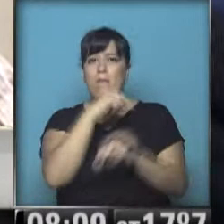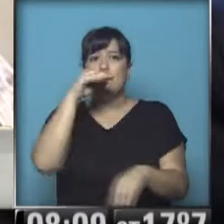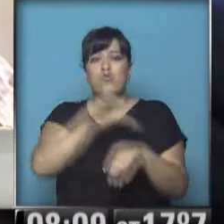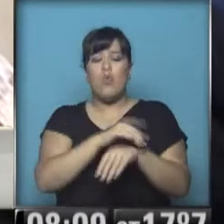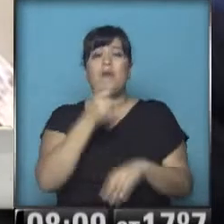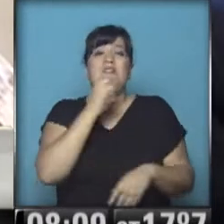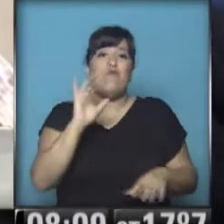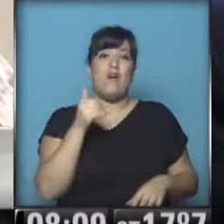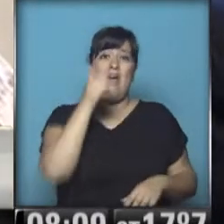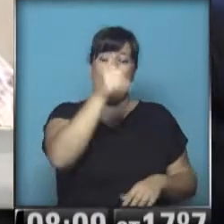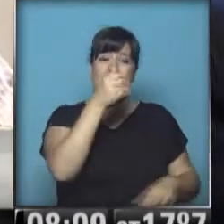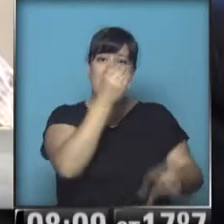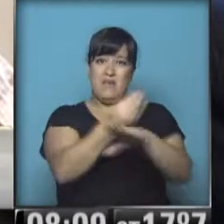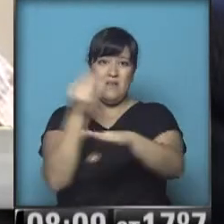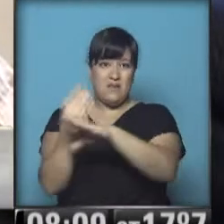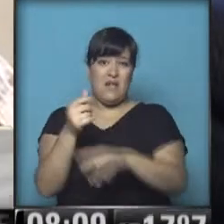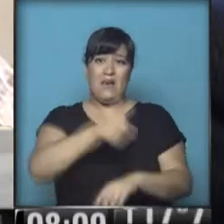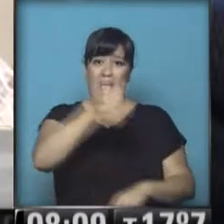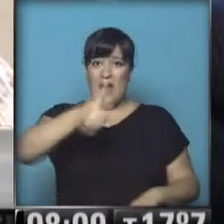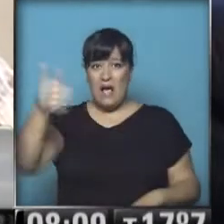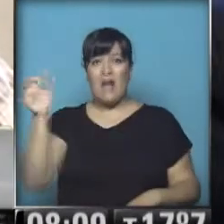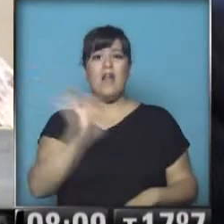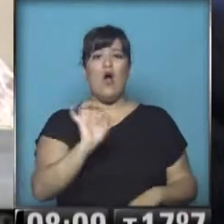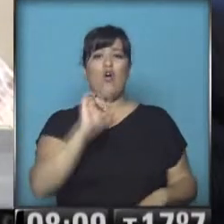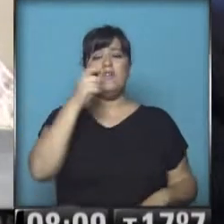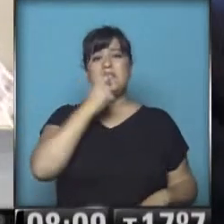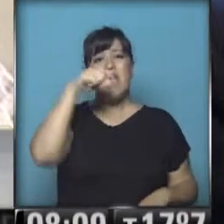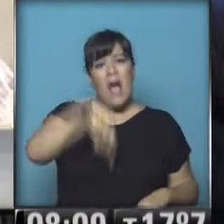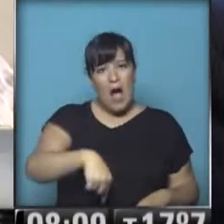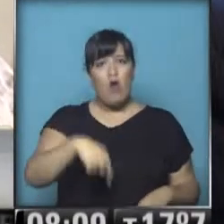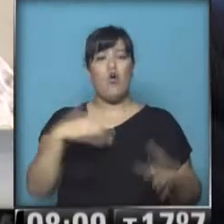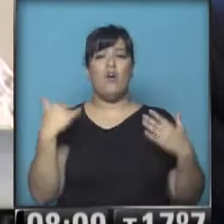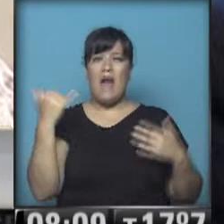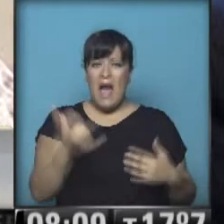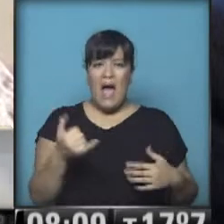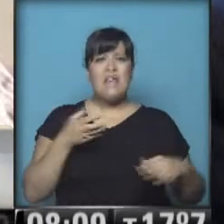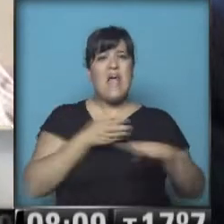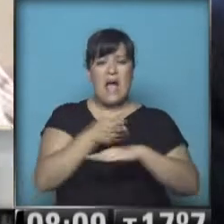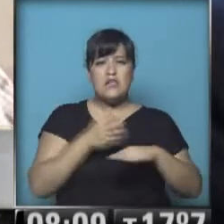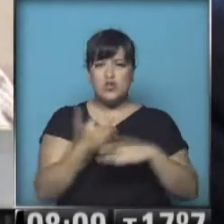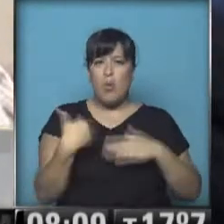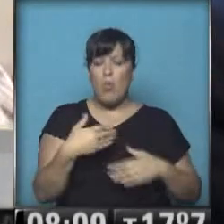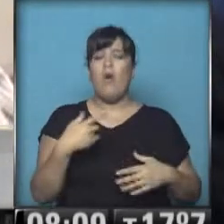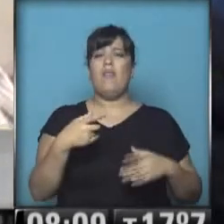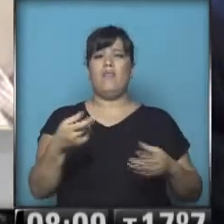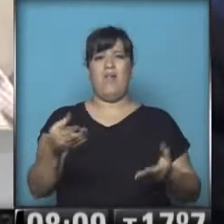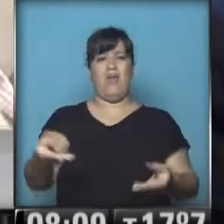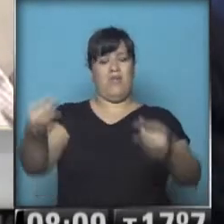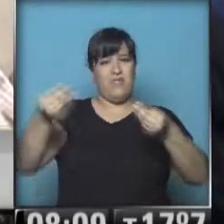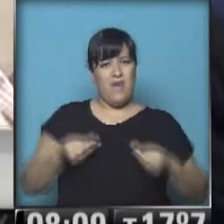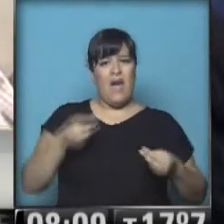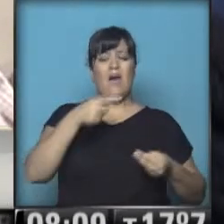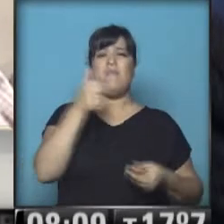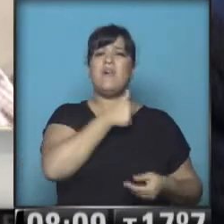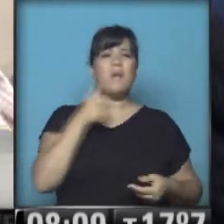conjuntamente con esto surgen debate en torno a si efectivamente en la actualidad hay acceso o no a este tipo de medicamentos quisiera saber la